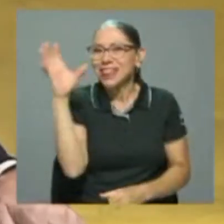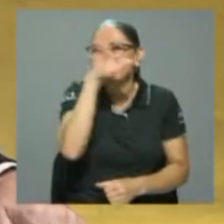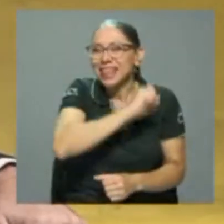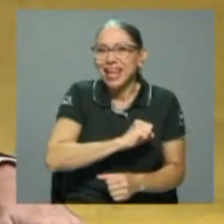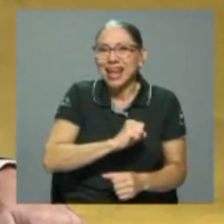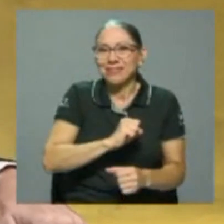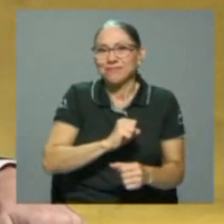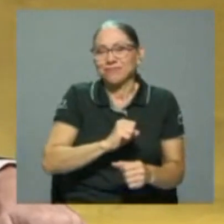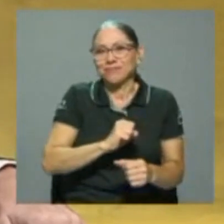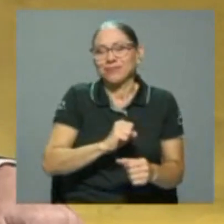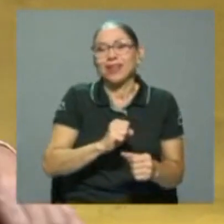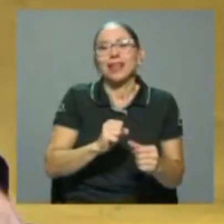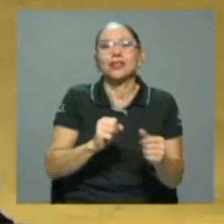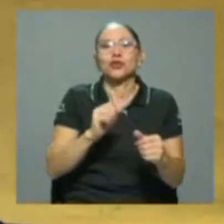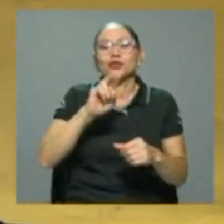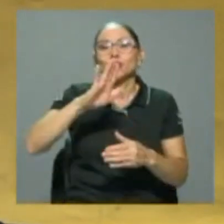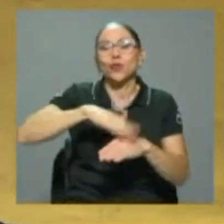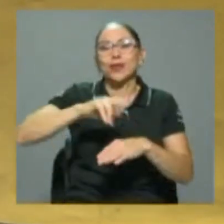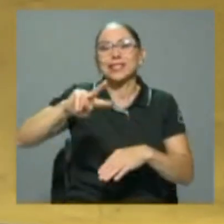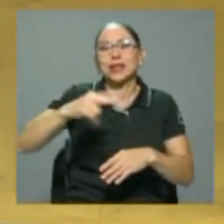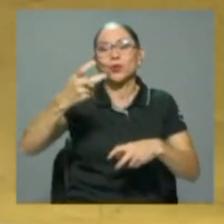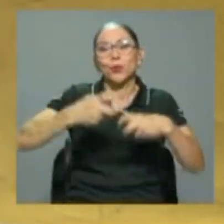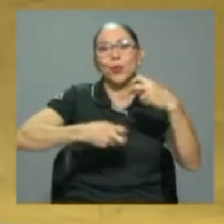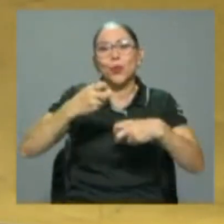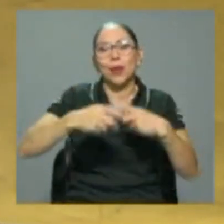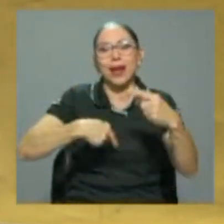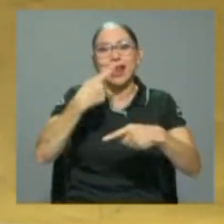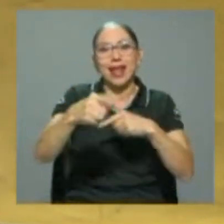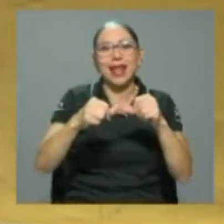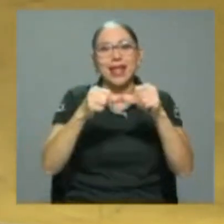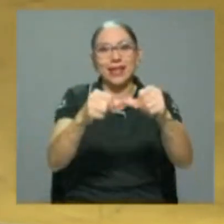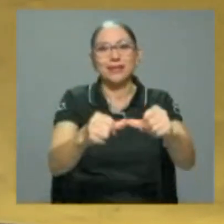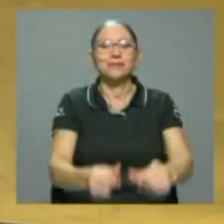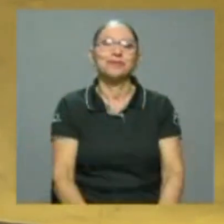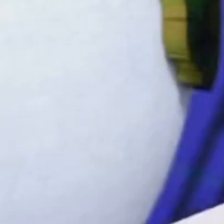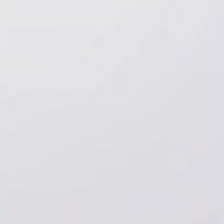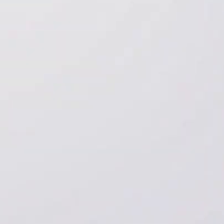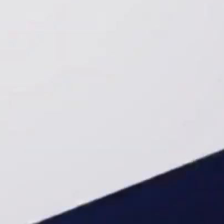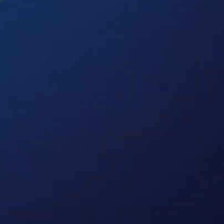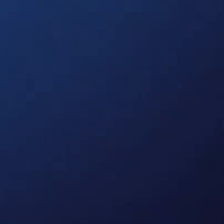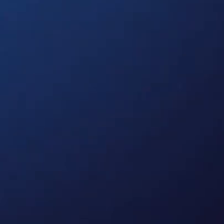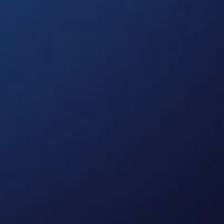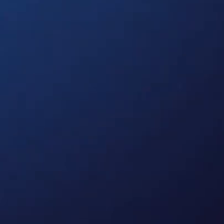habla de este segundo problema. Regresamos.